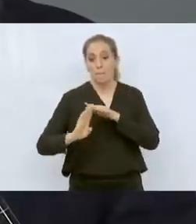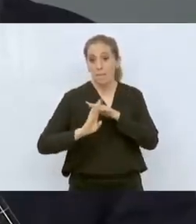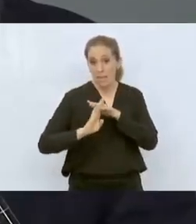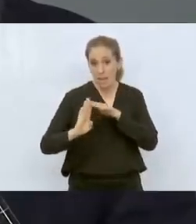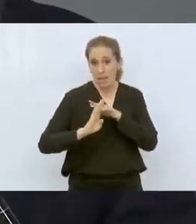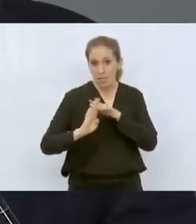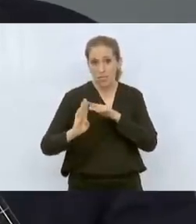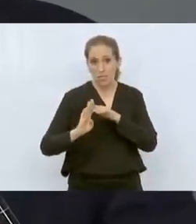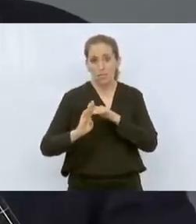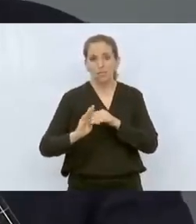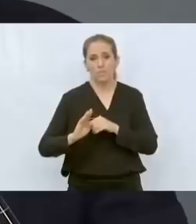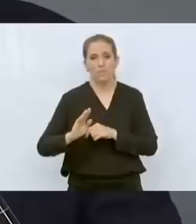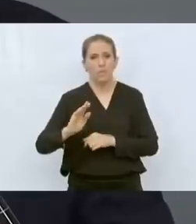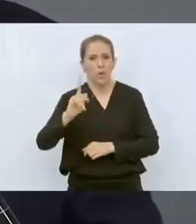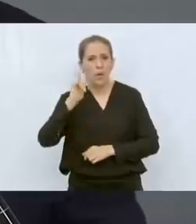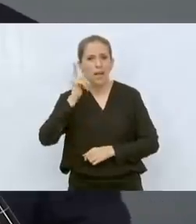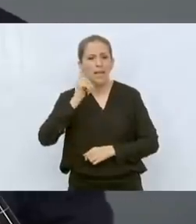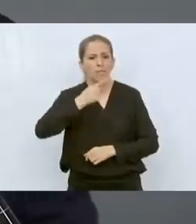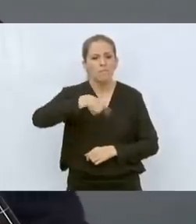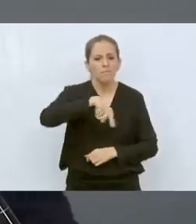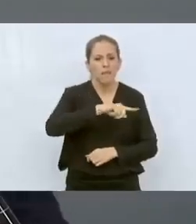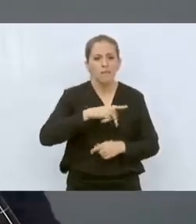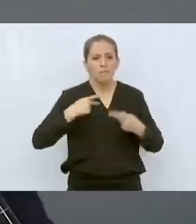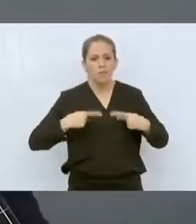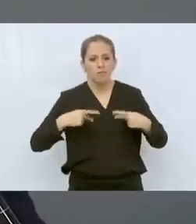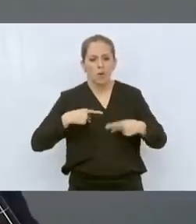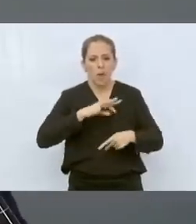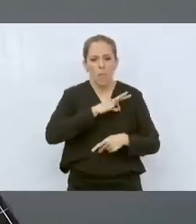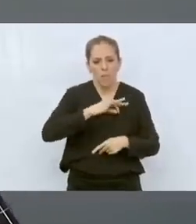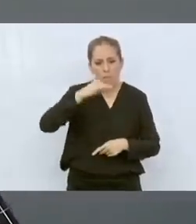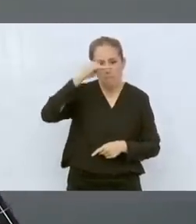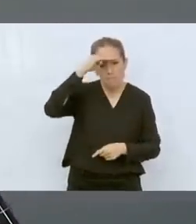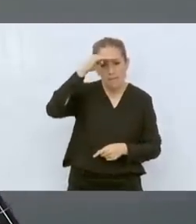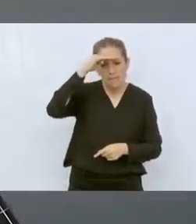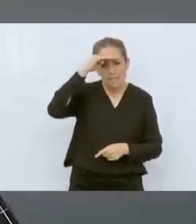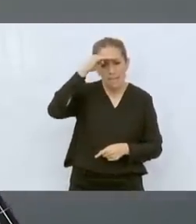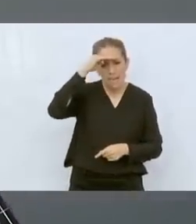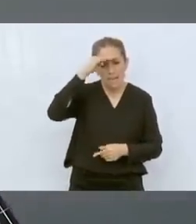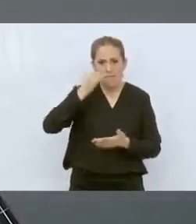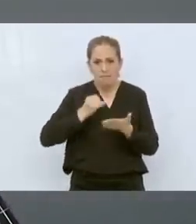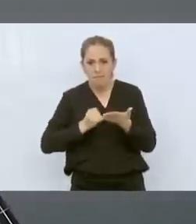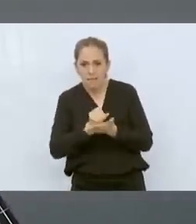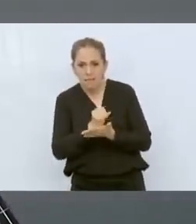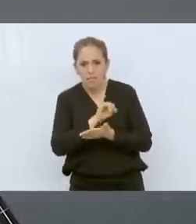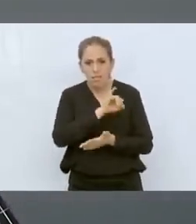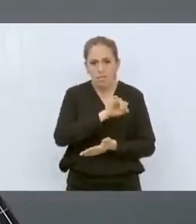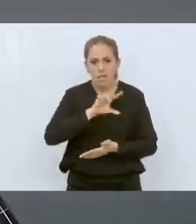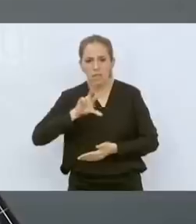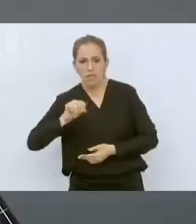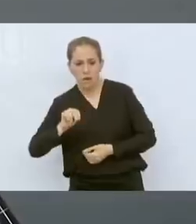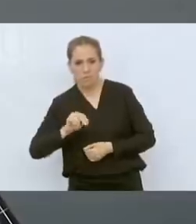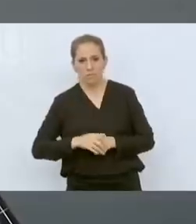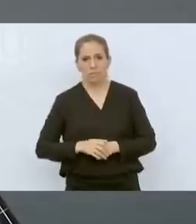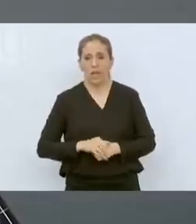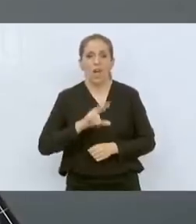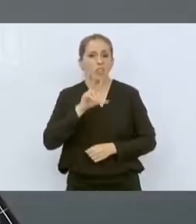optativa, no forzosa. Que